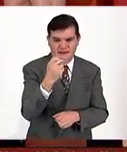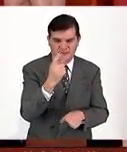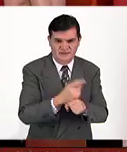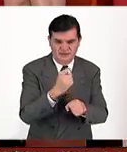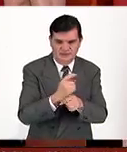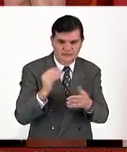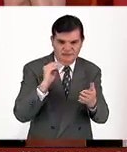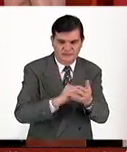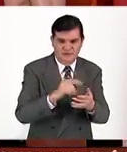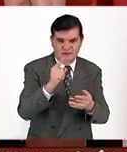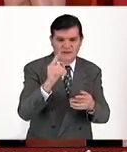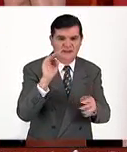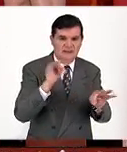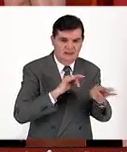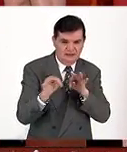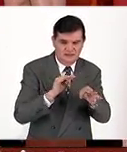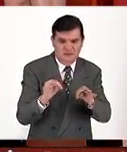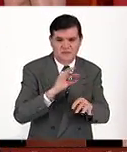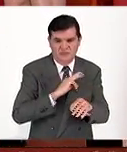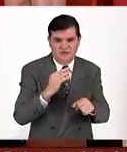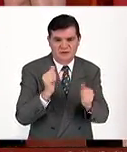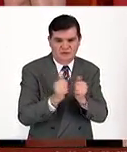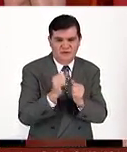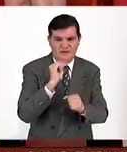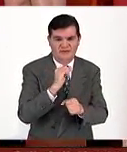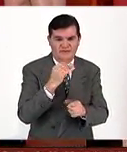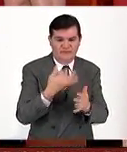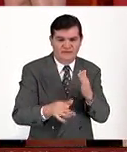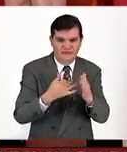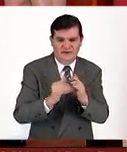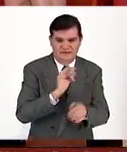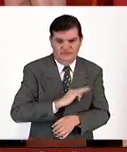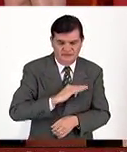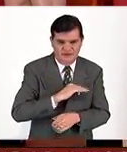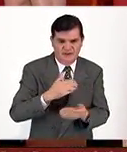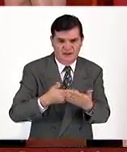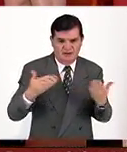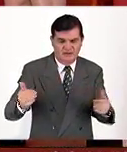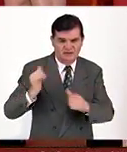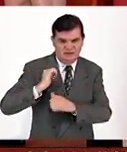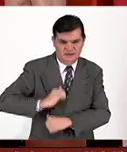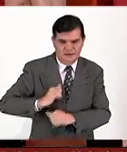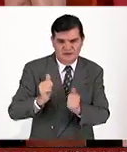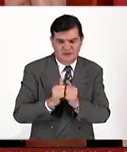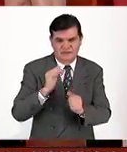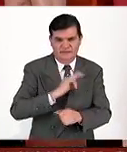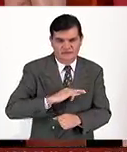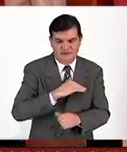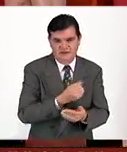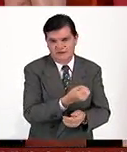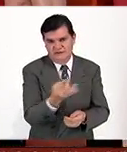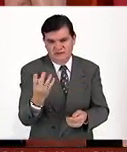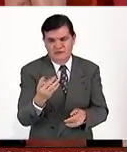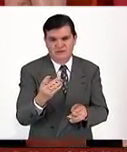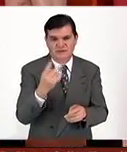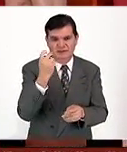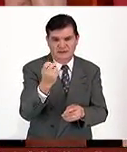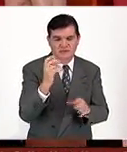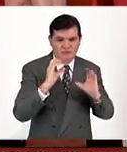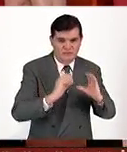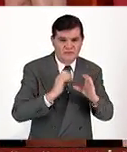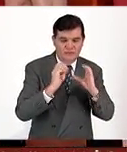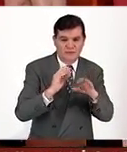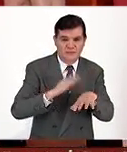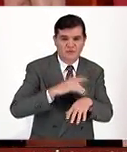primer punto. Si con trabajo podemos con nuestra infelicidad, ahora vamos a hacernos cargo de la felicidad de otro. O sea, cuidado,